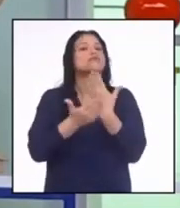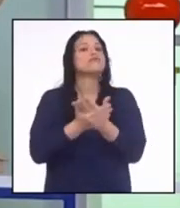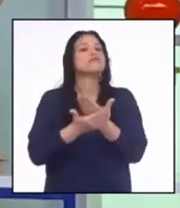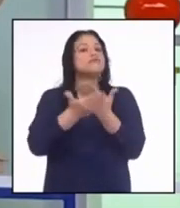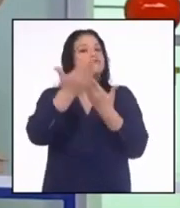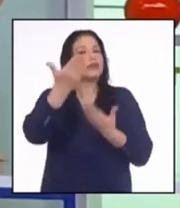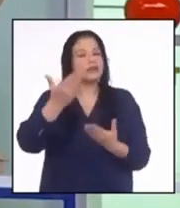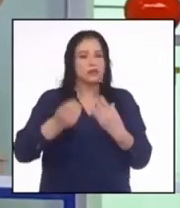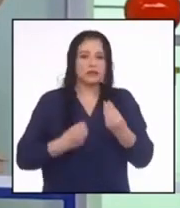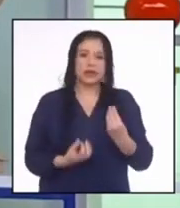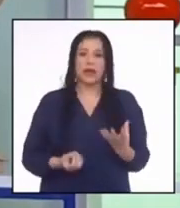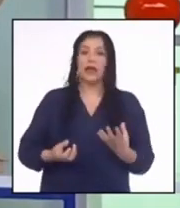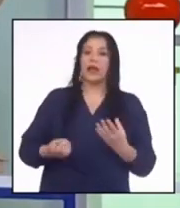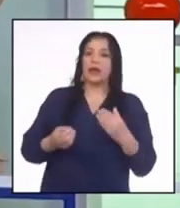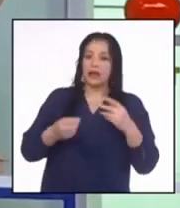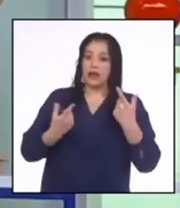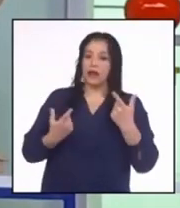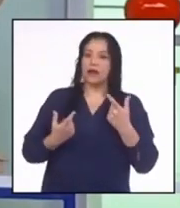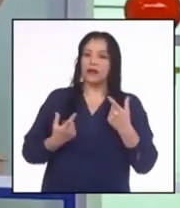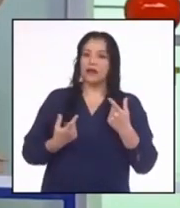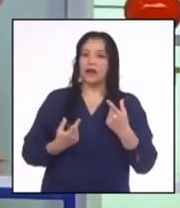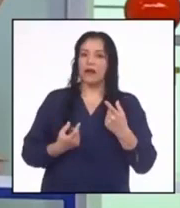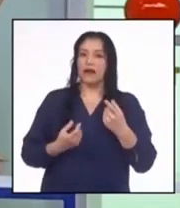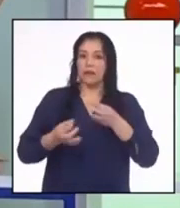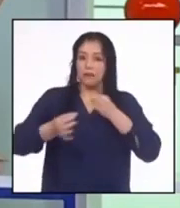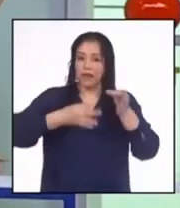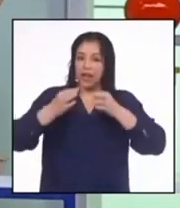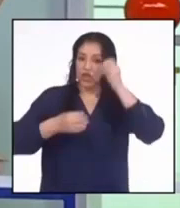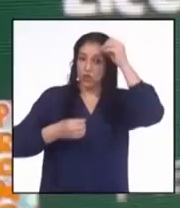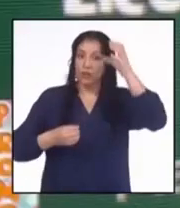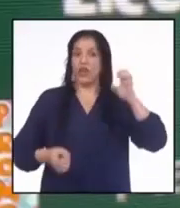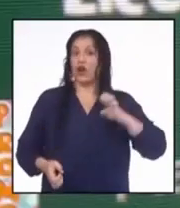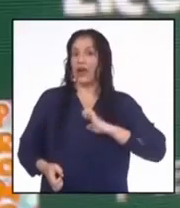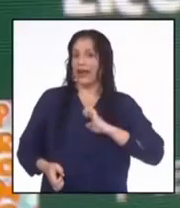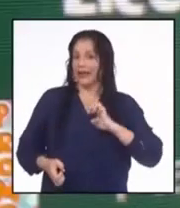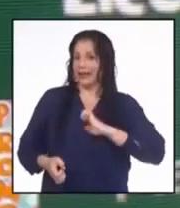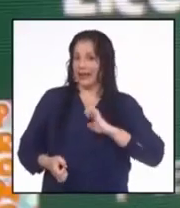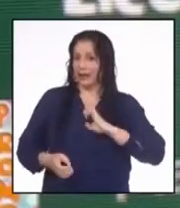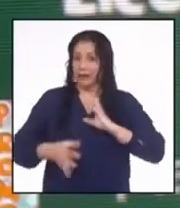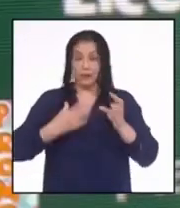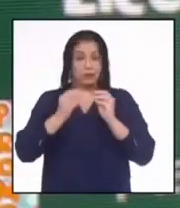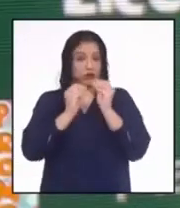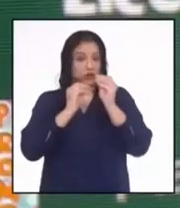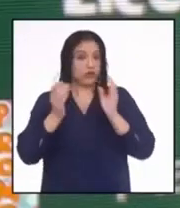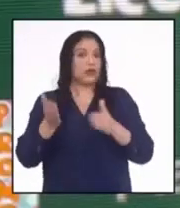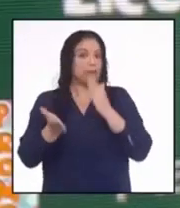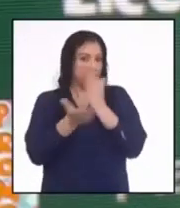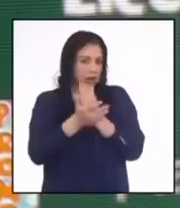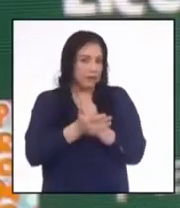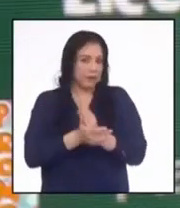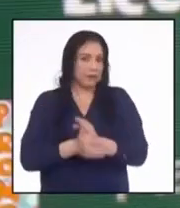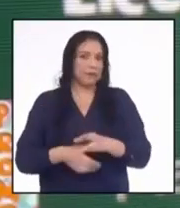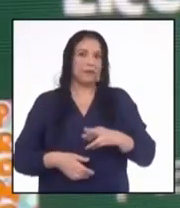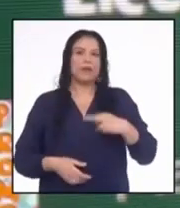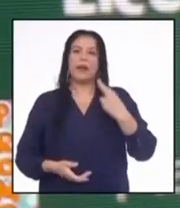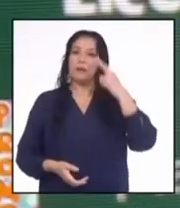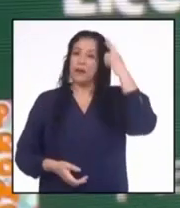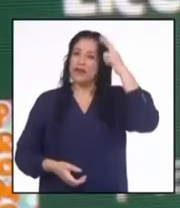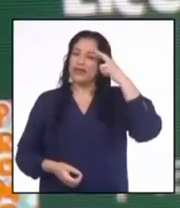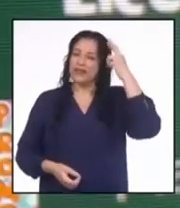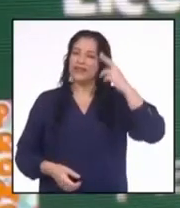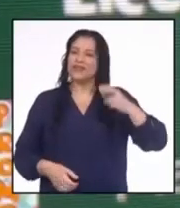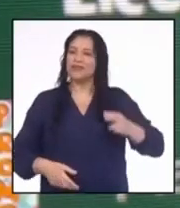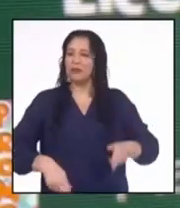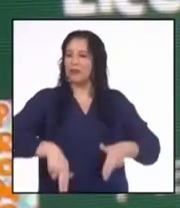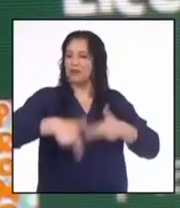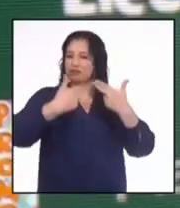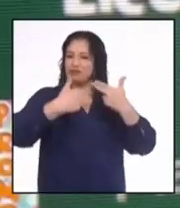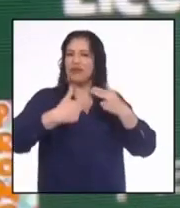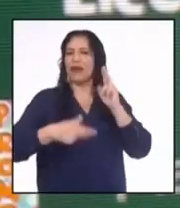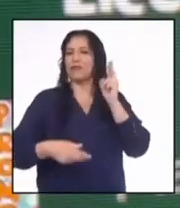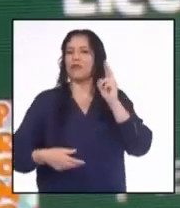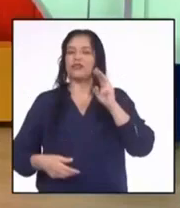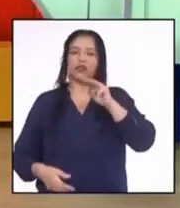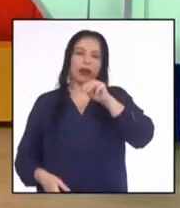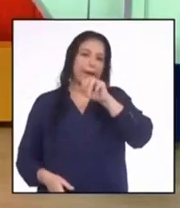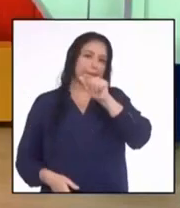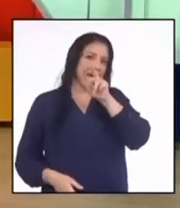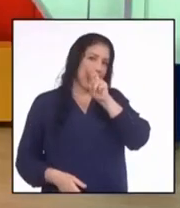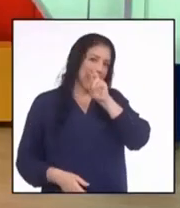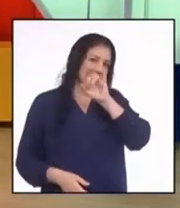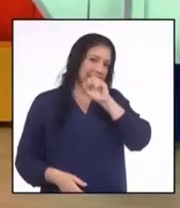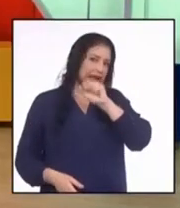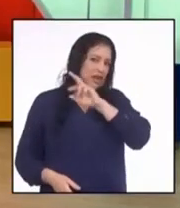en posiciones éticas de los que interviene en el conflicto. Para ello, vamos a comunicarnos con la profesora María